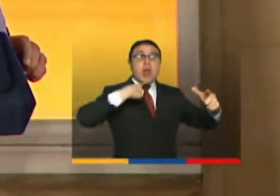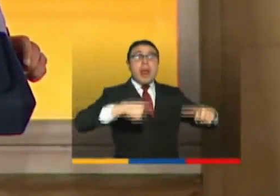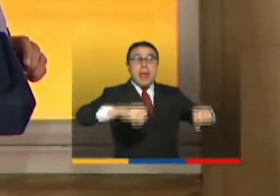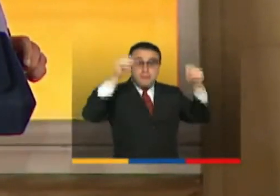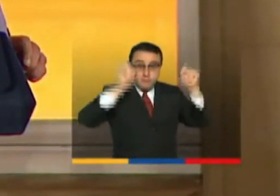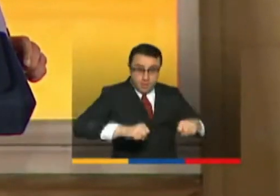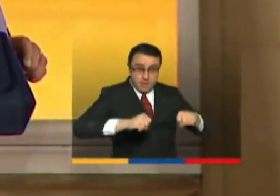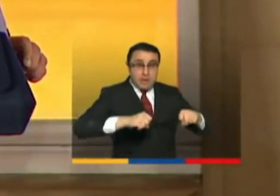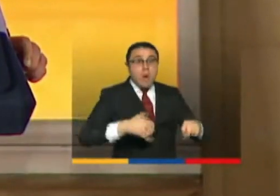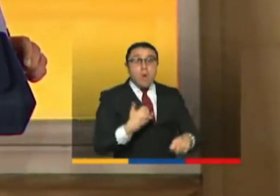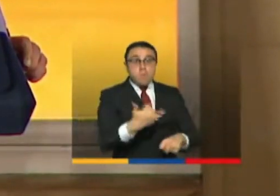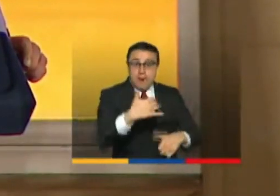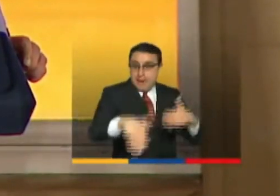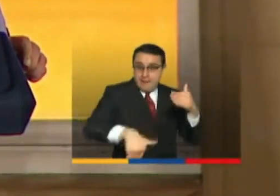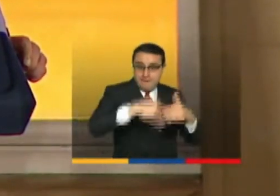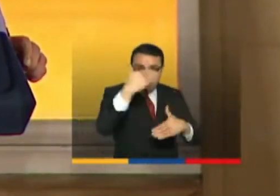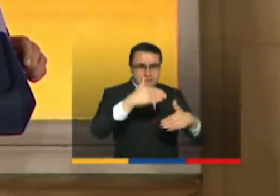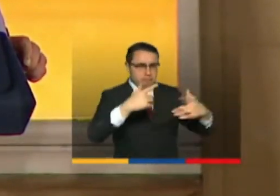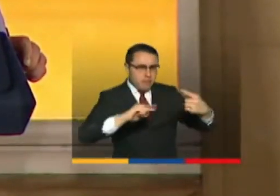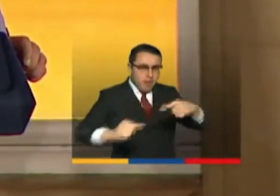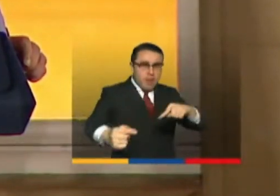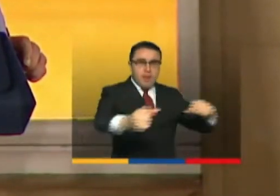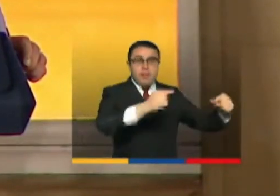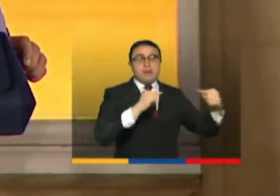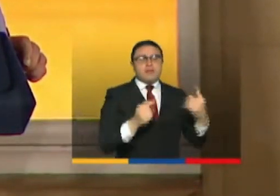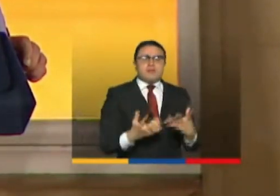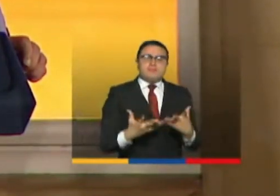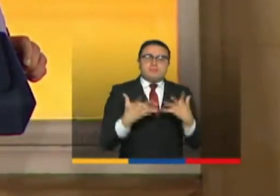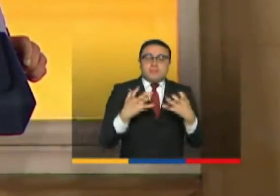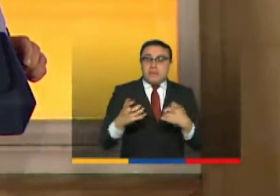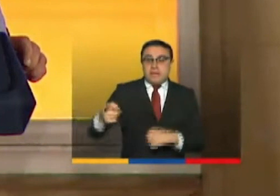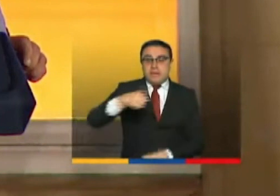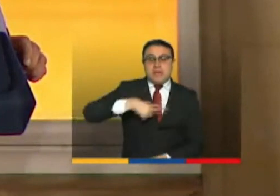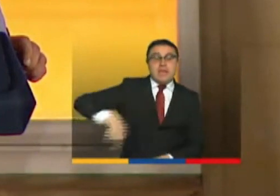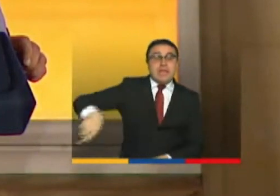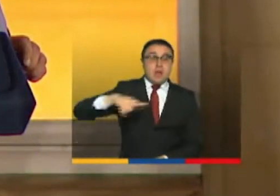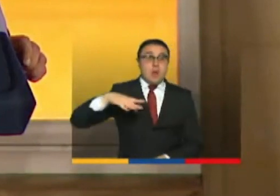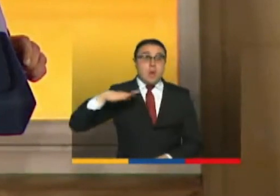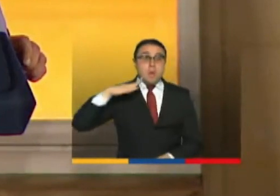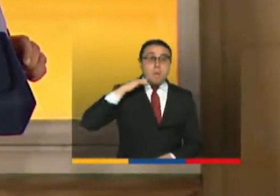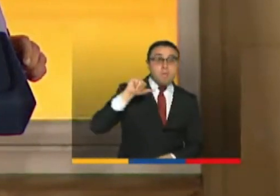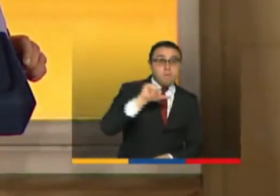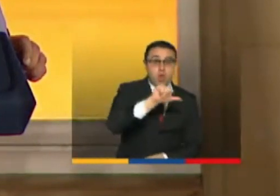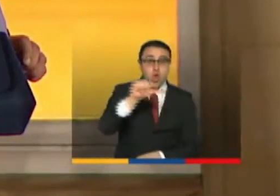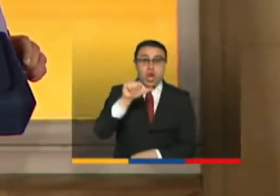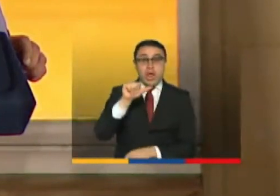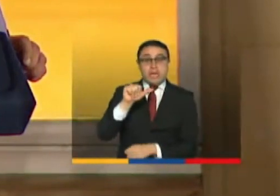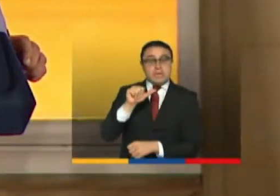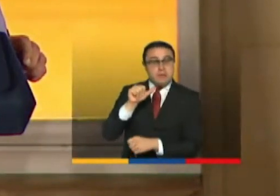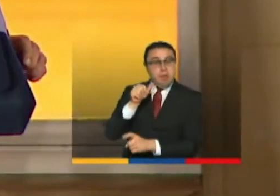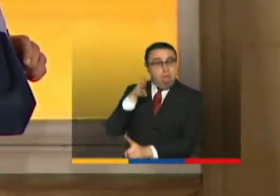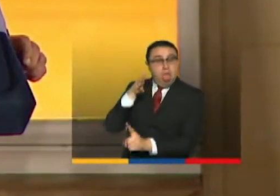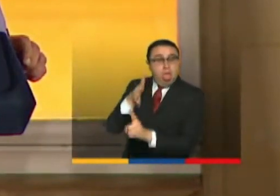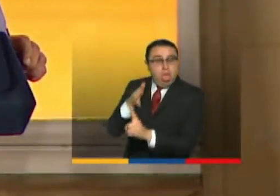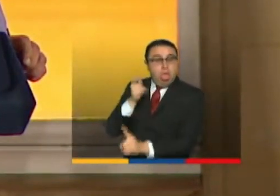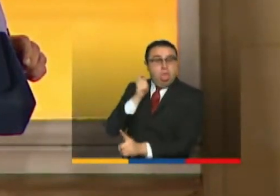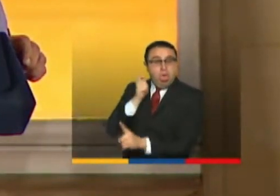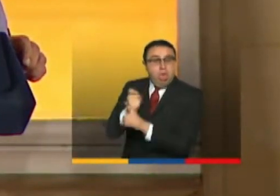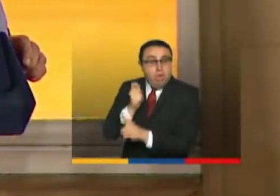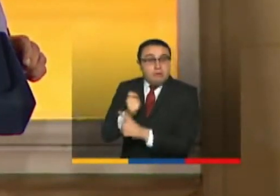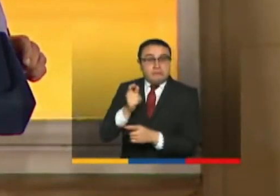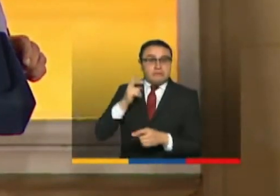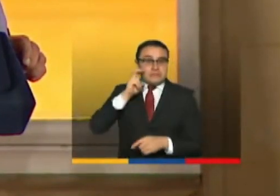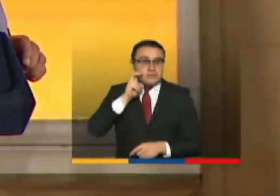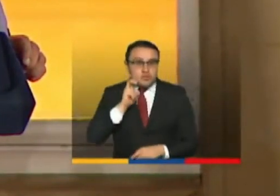su trámite allí, que cese el acoso sexual y laboral en el país.